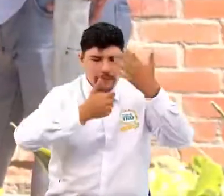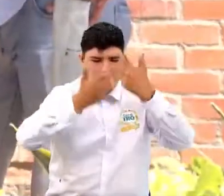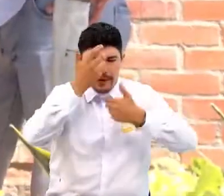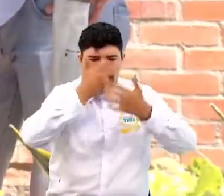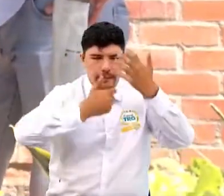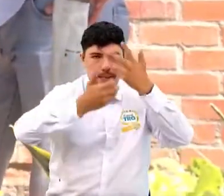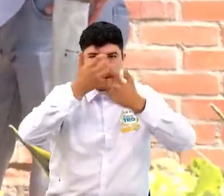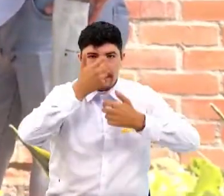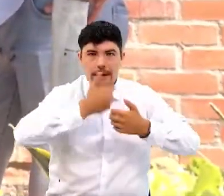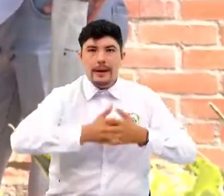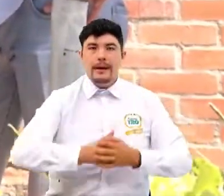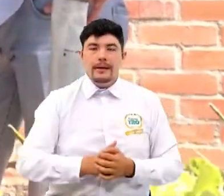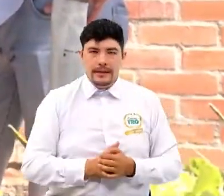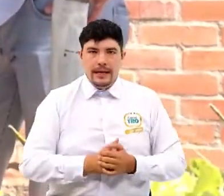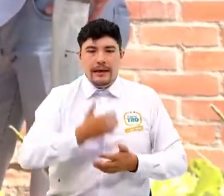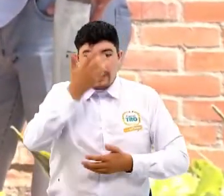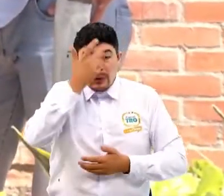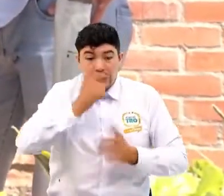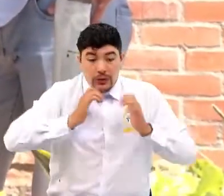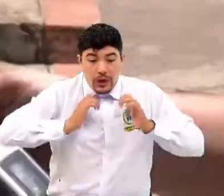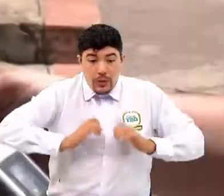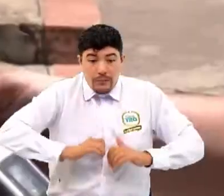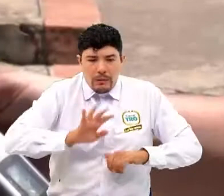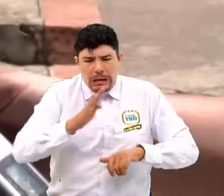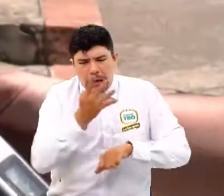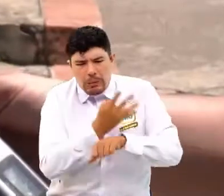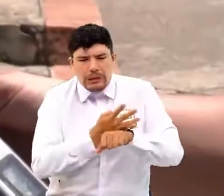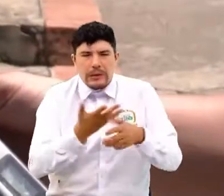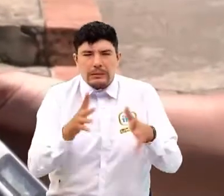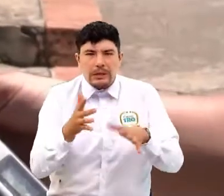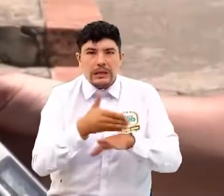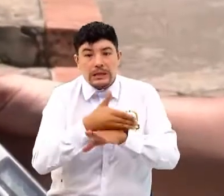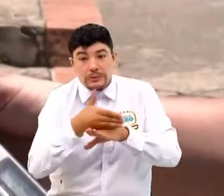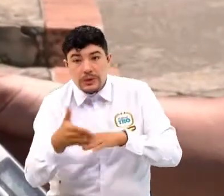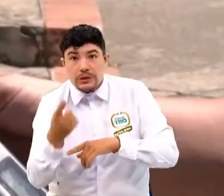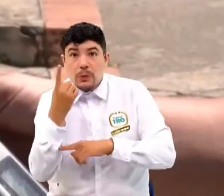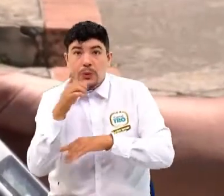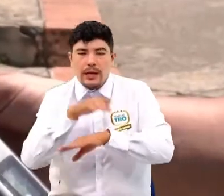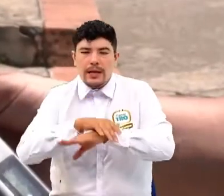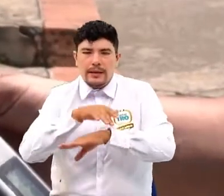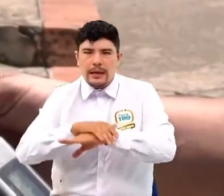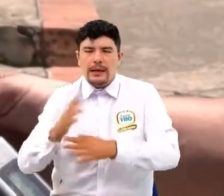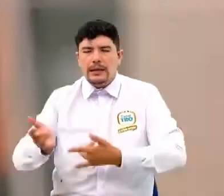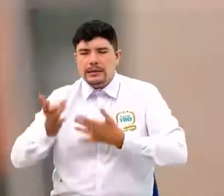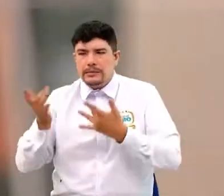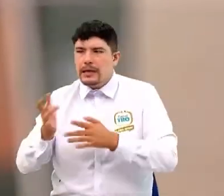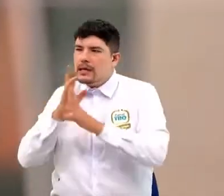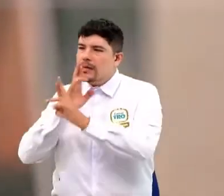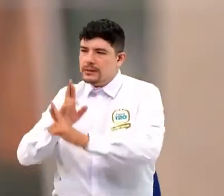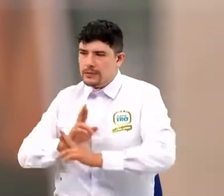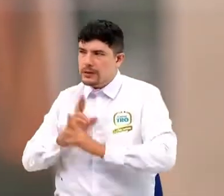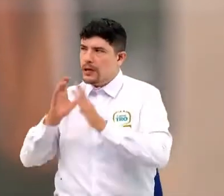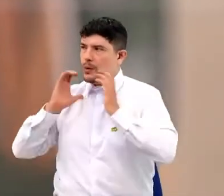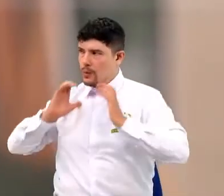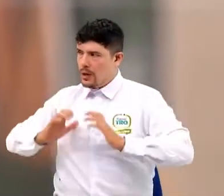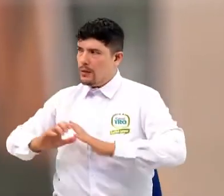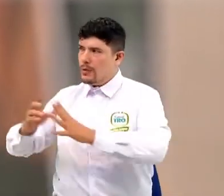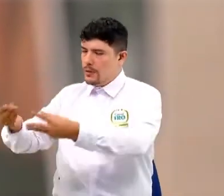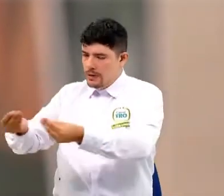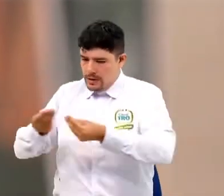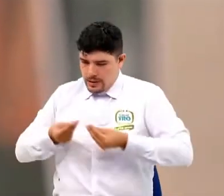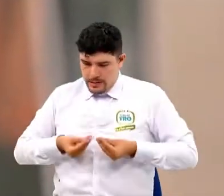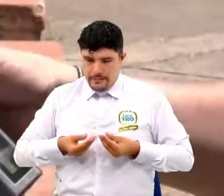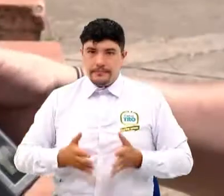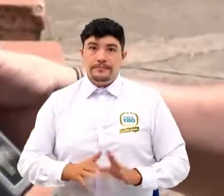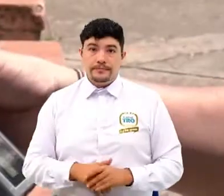4 horas. Queremos esperar alrededor de la 1 de la tarde, nos entregan el cuerpo. La